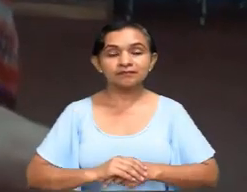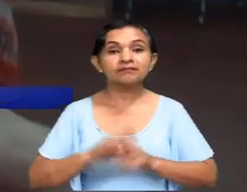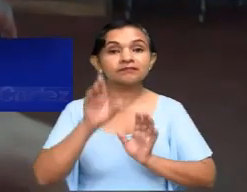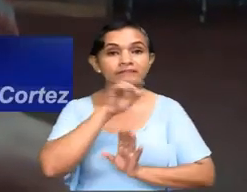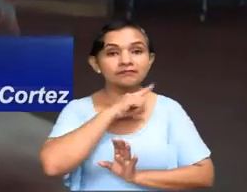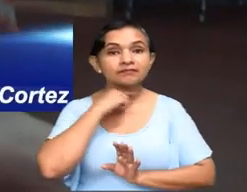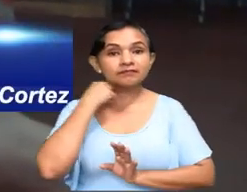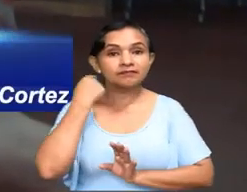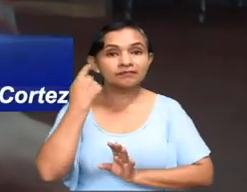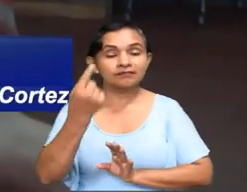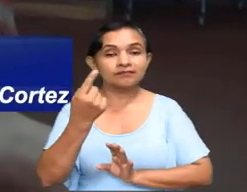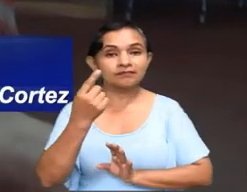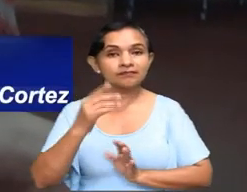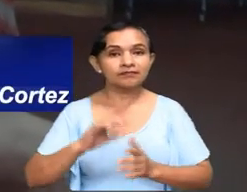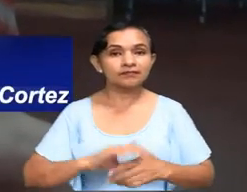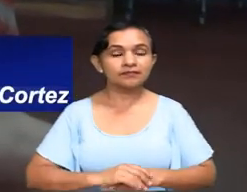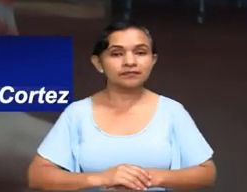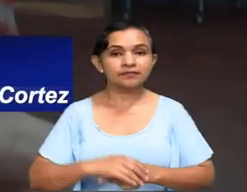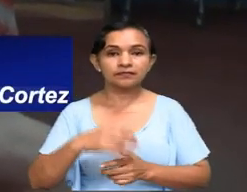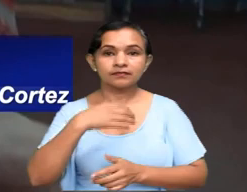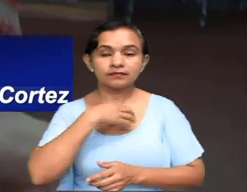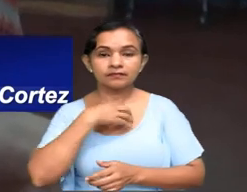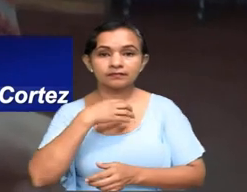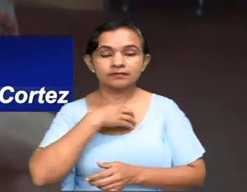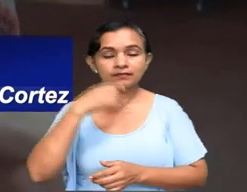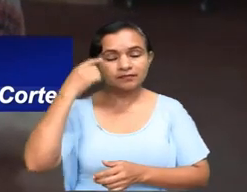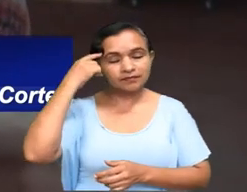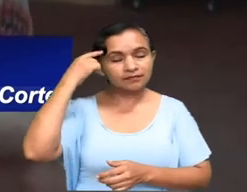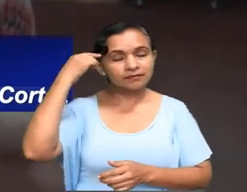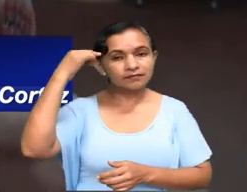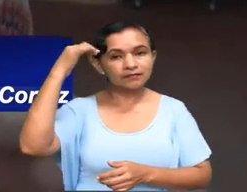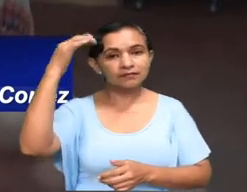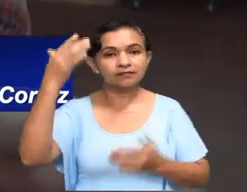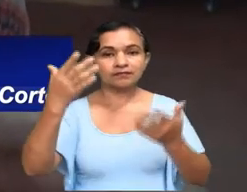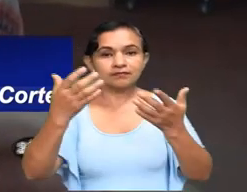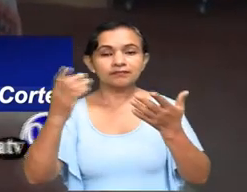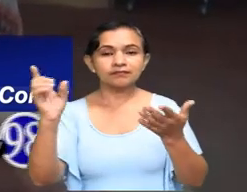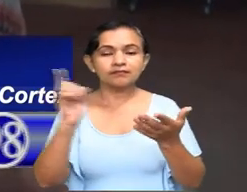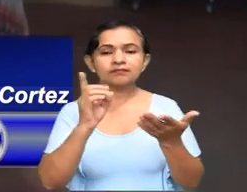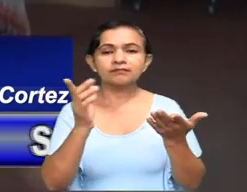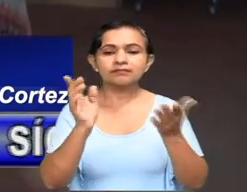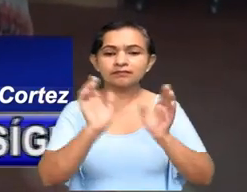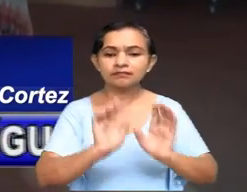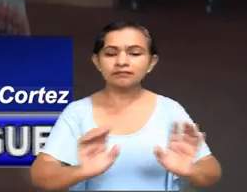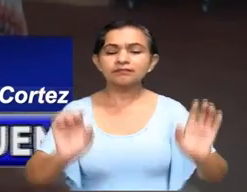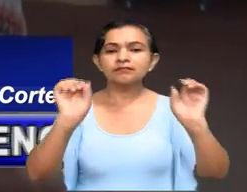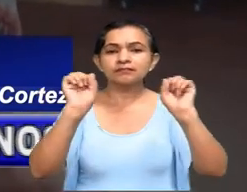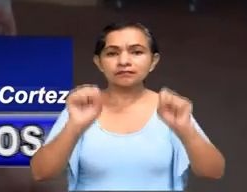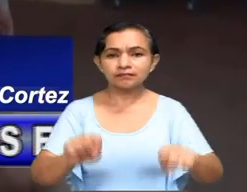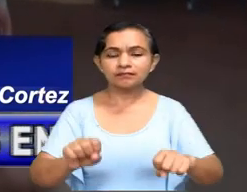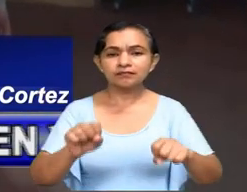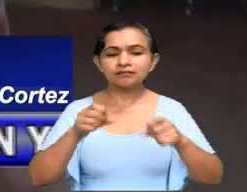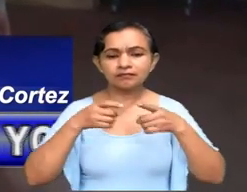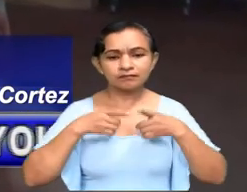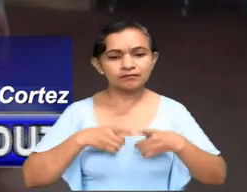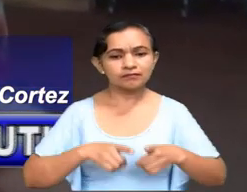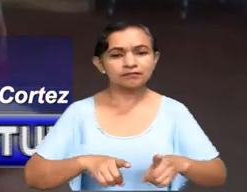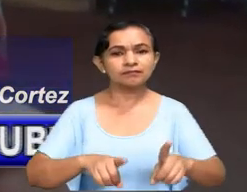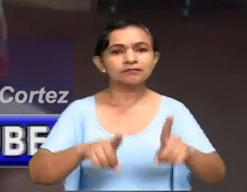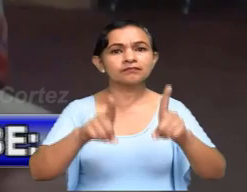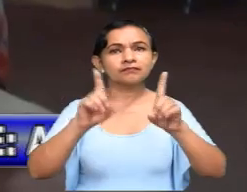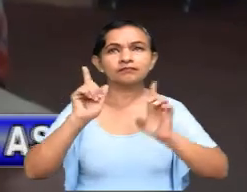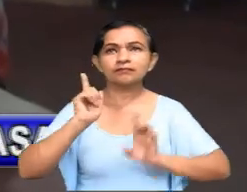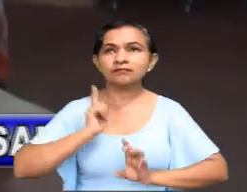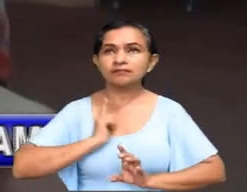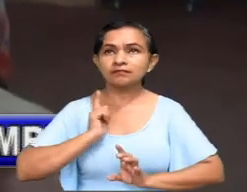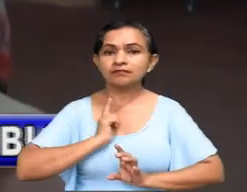realidad nuestro sueño, donde los niños puedan venir dignamente a recibir